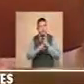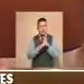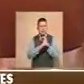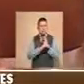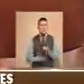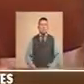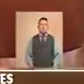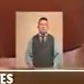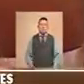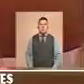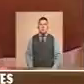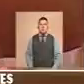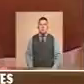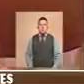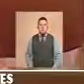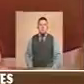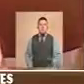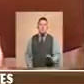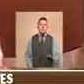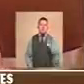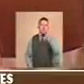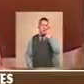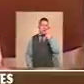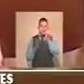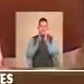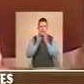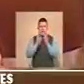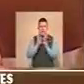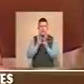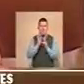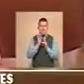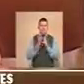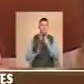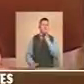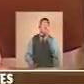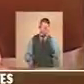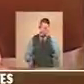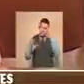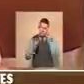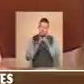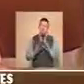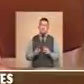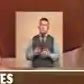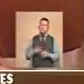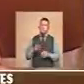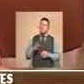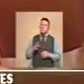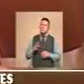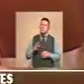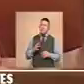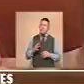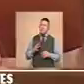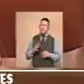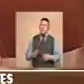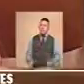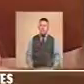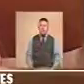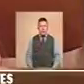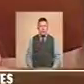institucional. El 9 de abril se dieron cita, nos dimos cita,